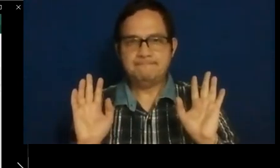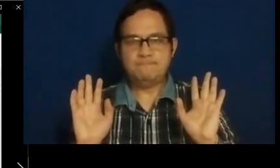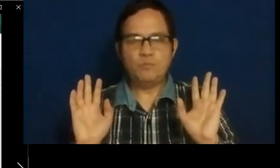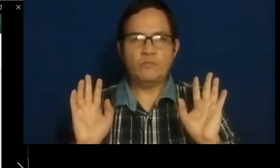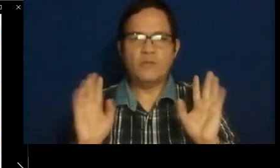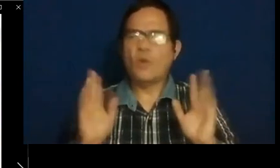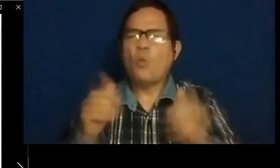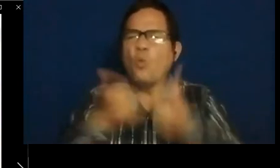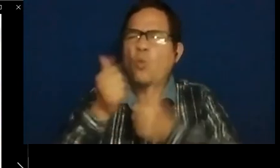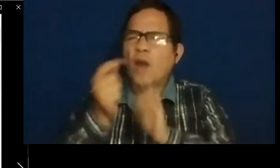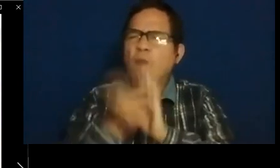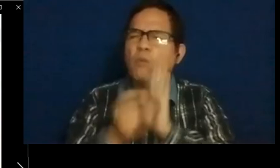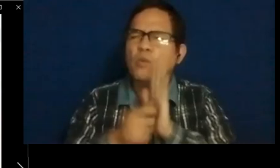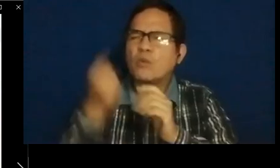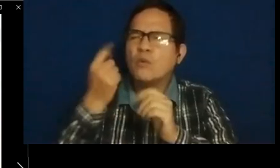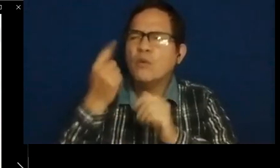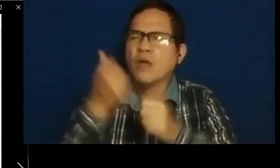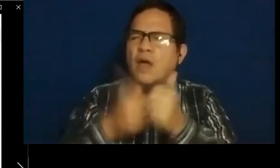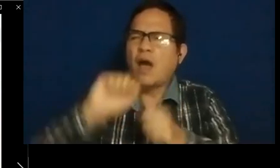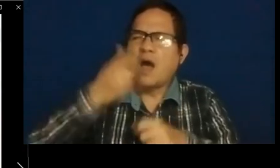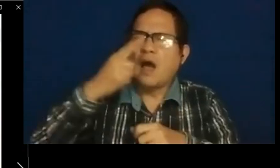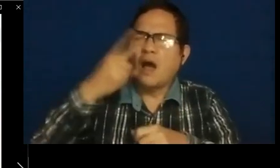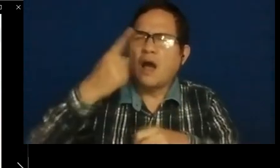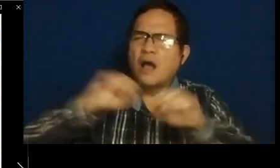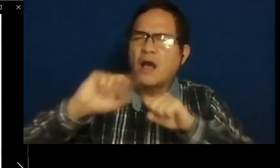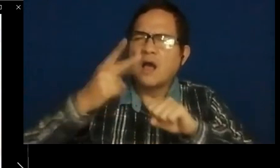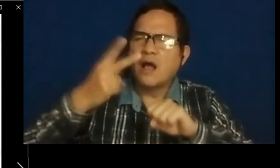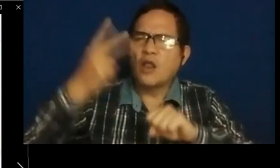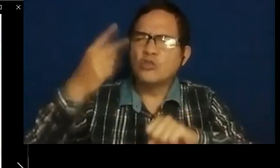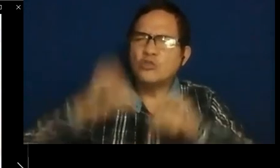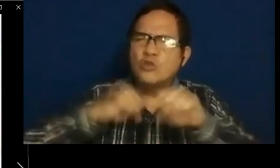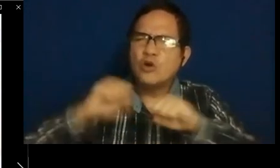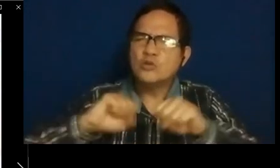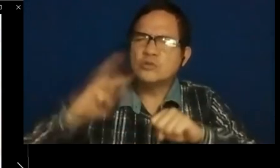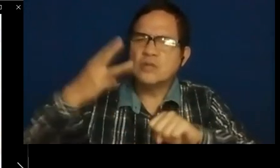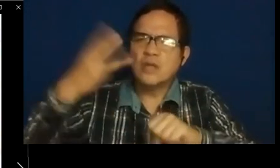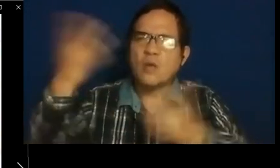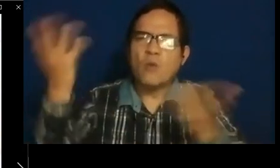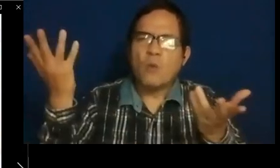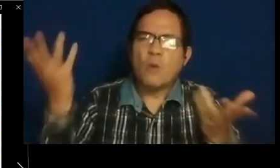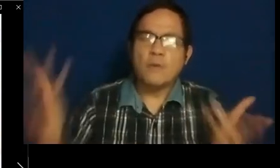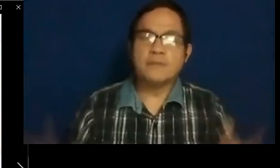¿En cuál punto, discúlpame? ¿En la actividad 1, actividad 2 o actividad 3? En la actividad,